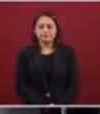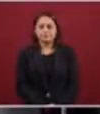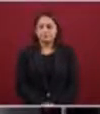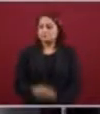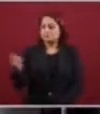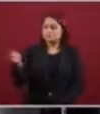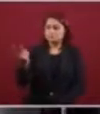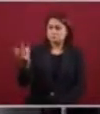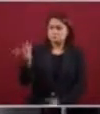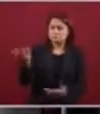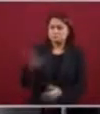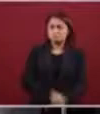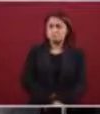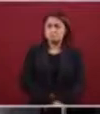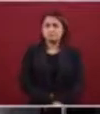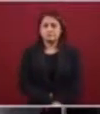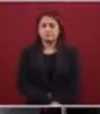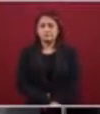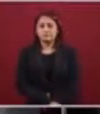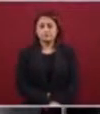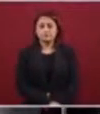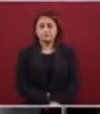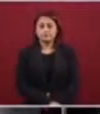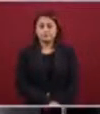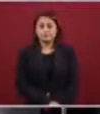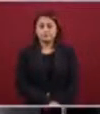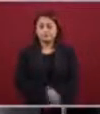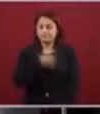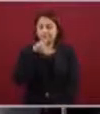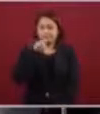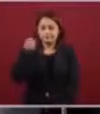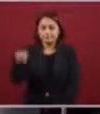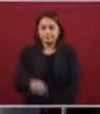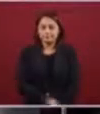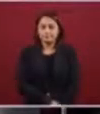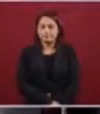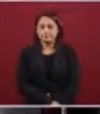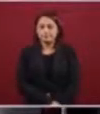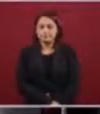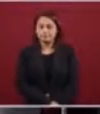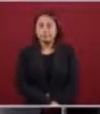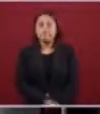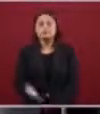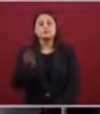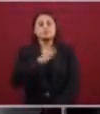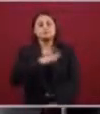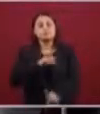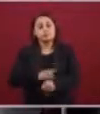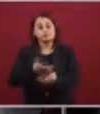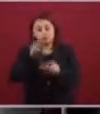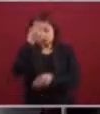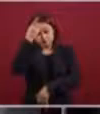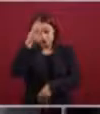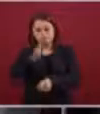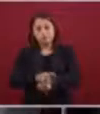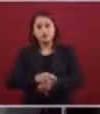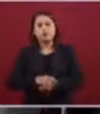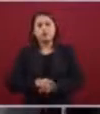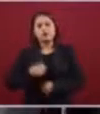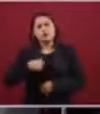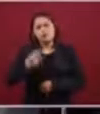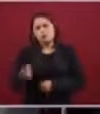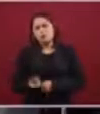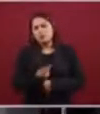¿Cualquiera de las dos? Sí. Ahí está el micrófono. Muchas gracias. Buenos días, directora. Saber si no sería un poco